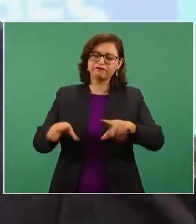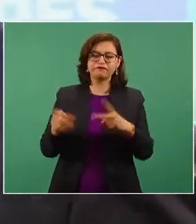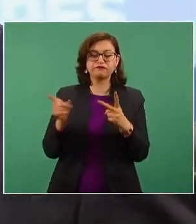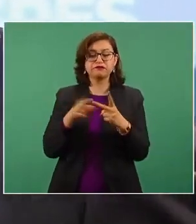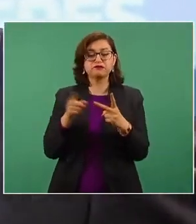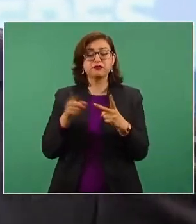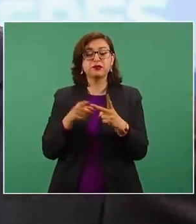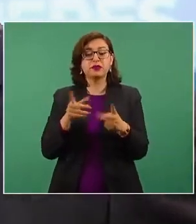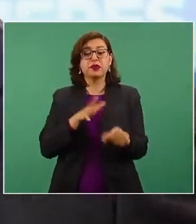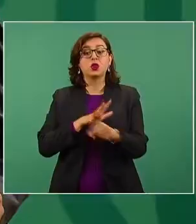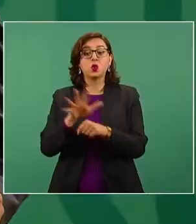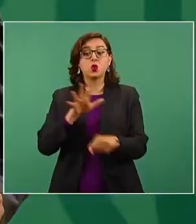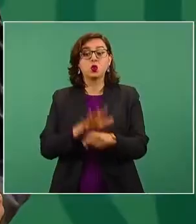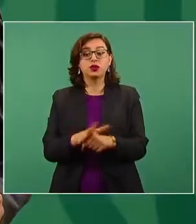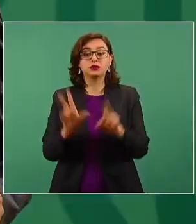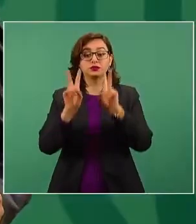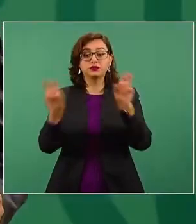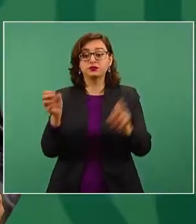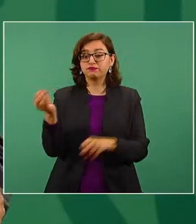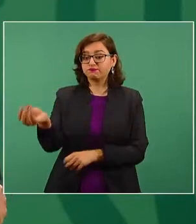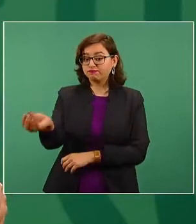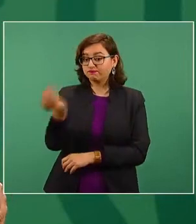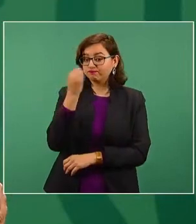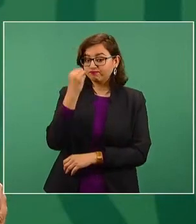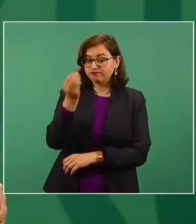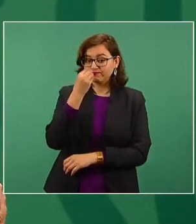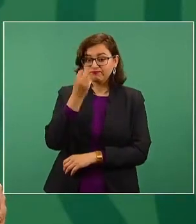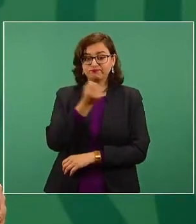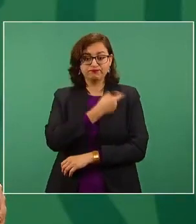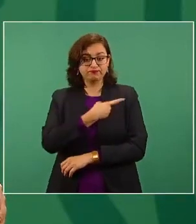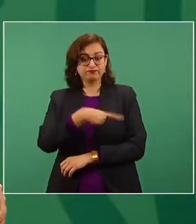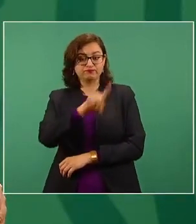la orientación nutricional.